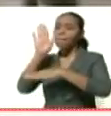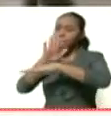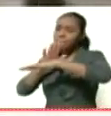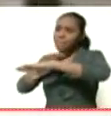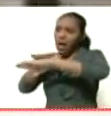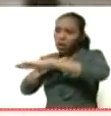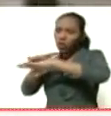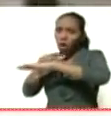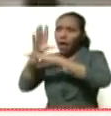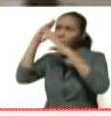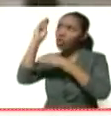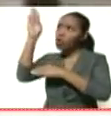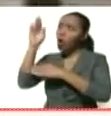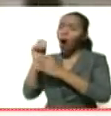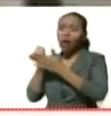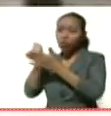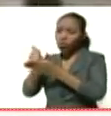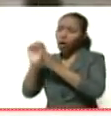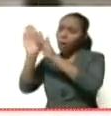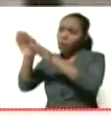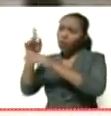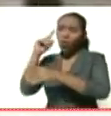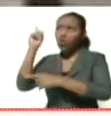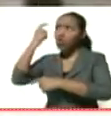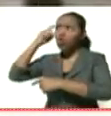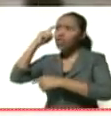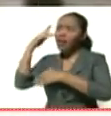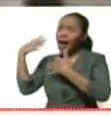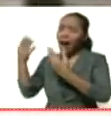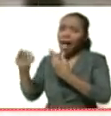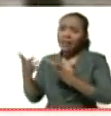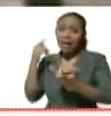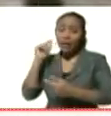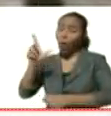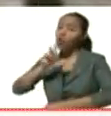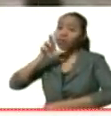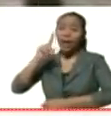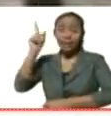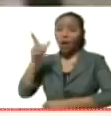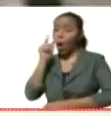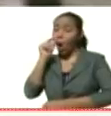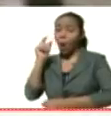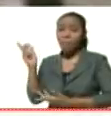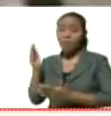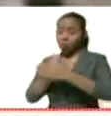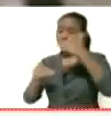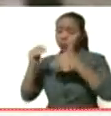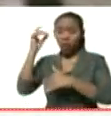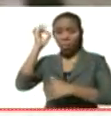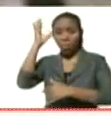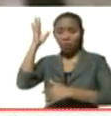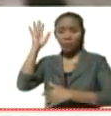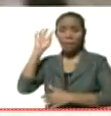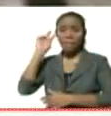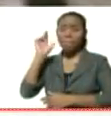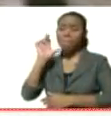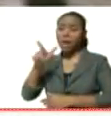él no sabe lo que hace Dios. No sabe lo que hace este bárbaro, este supremacista.